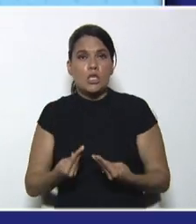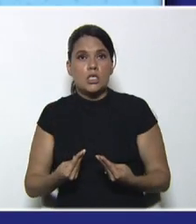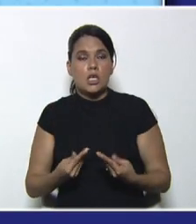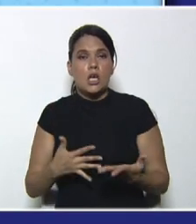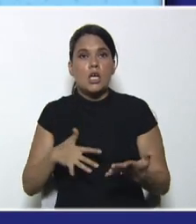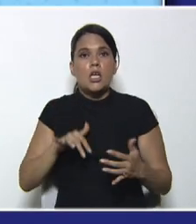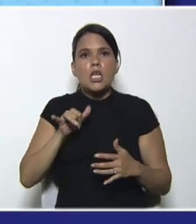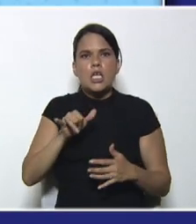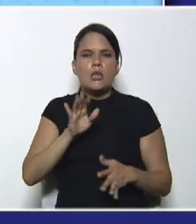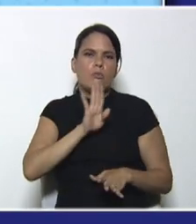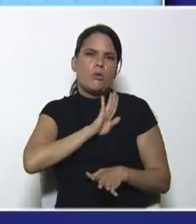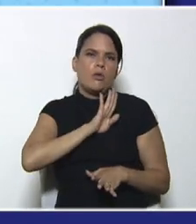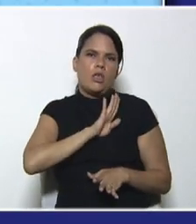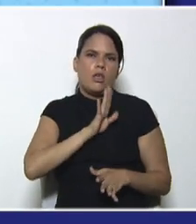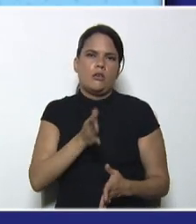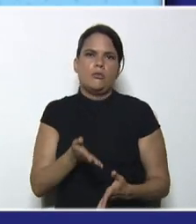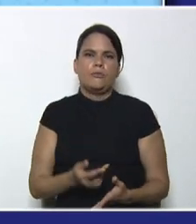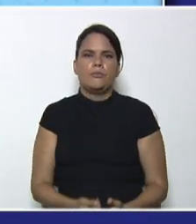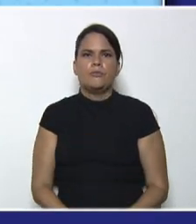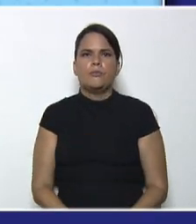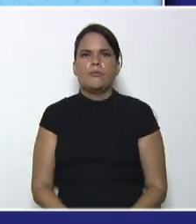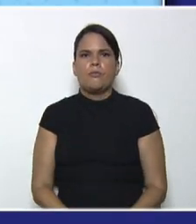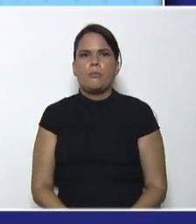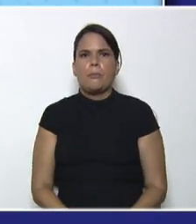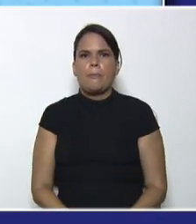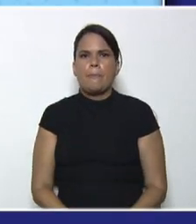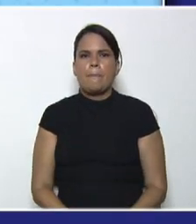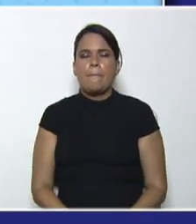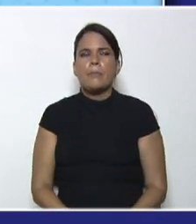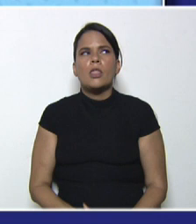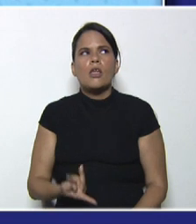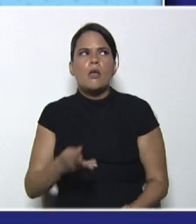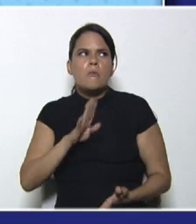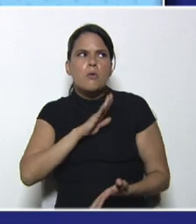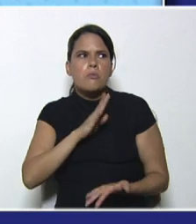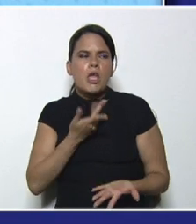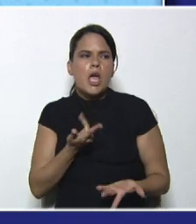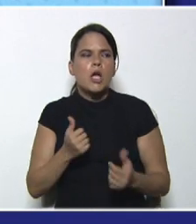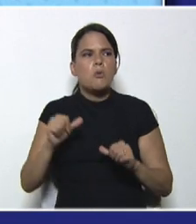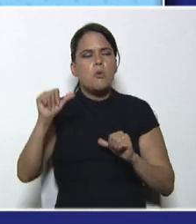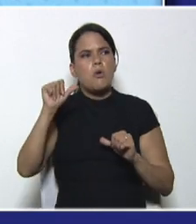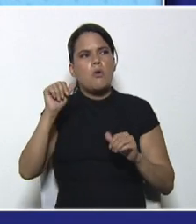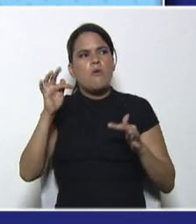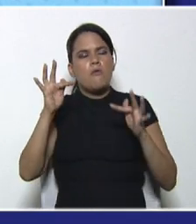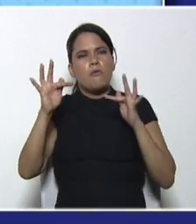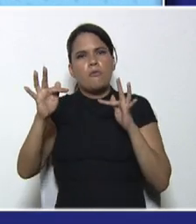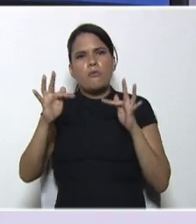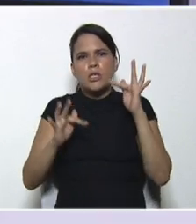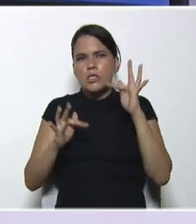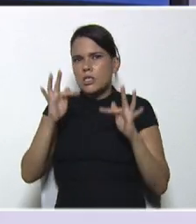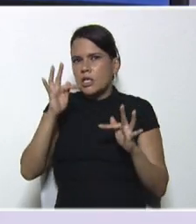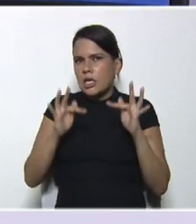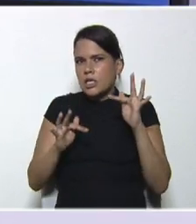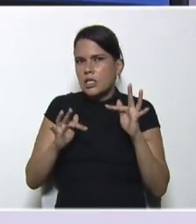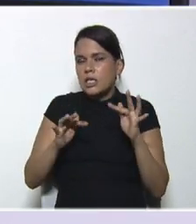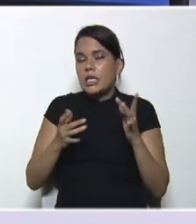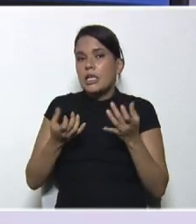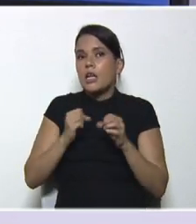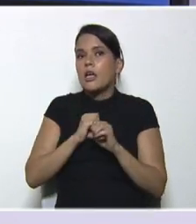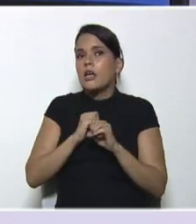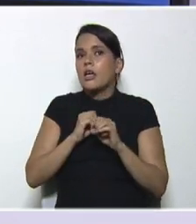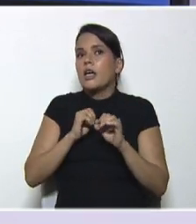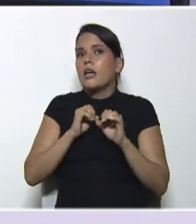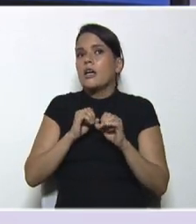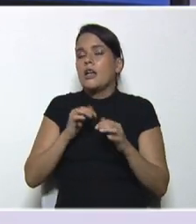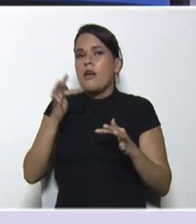y propiedades. Presenta propiedades como físicas y las específicas.